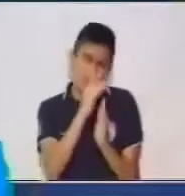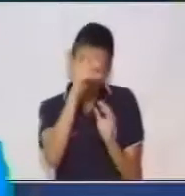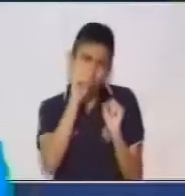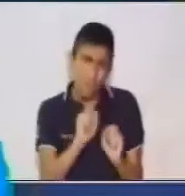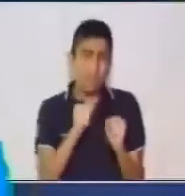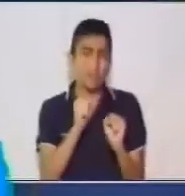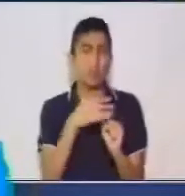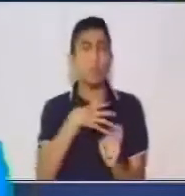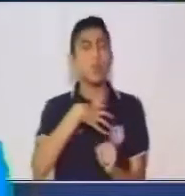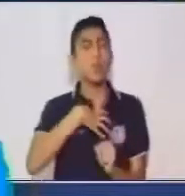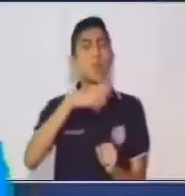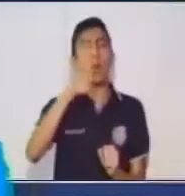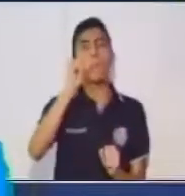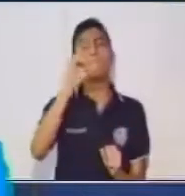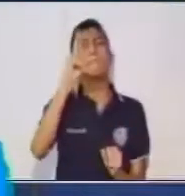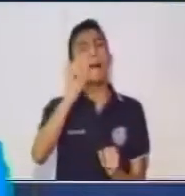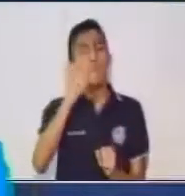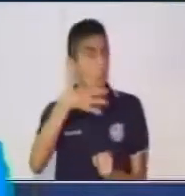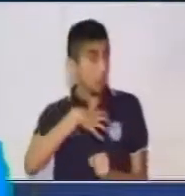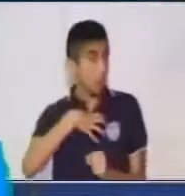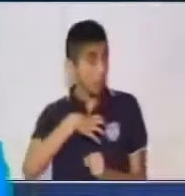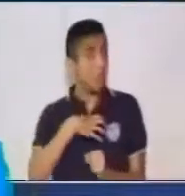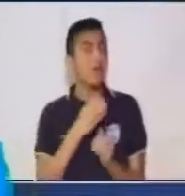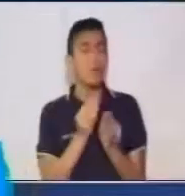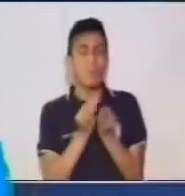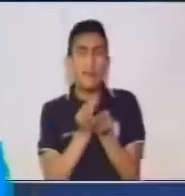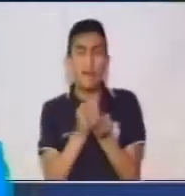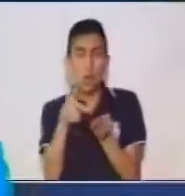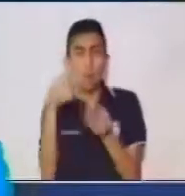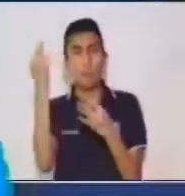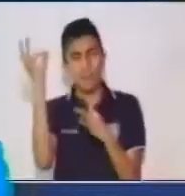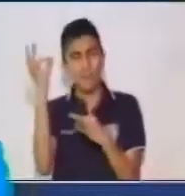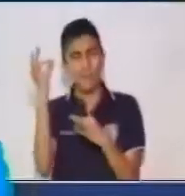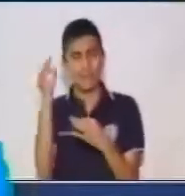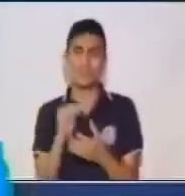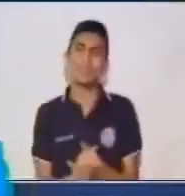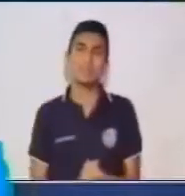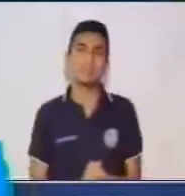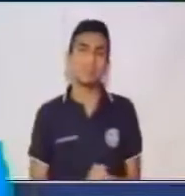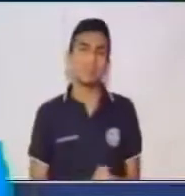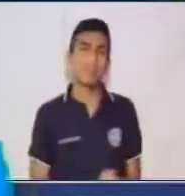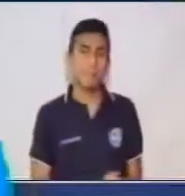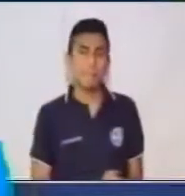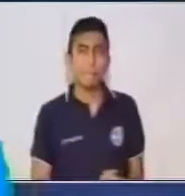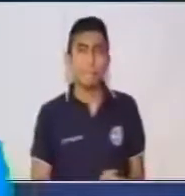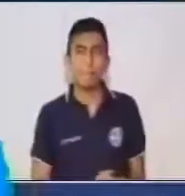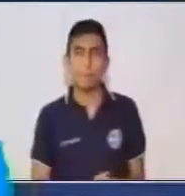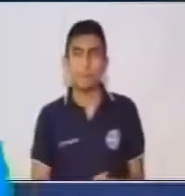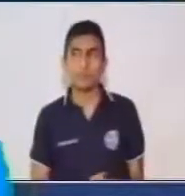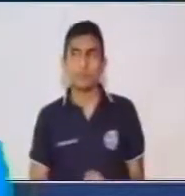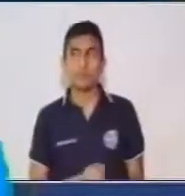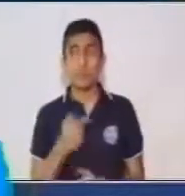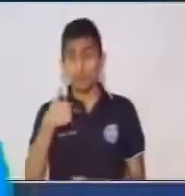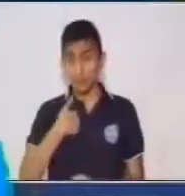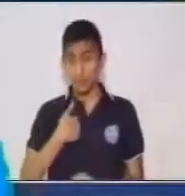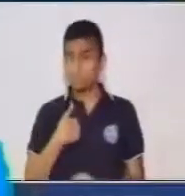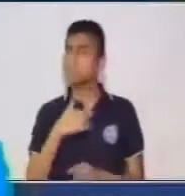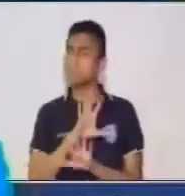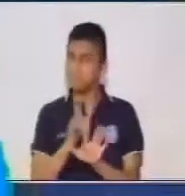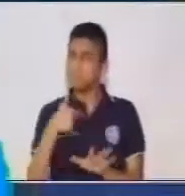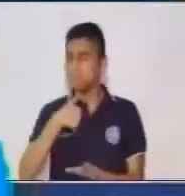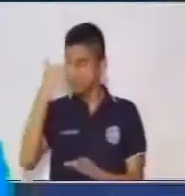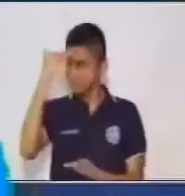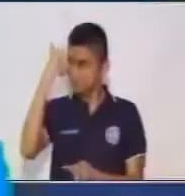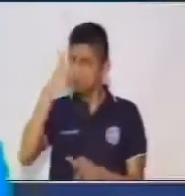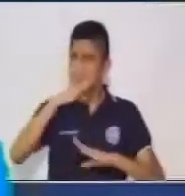y a tu maestra cuando regreses a la escuela. Muy bien, chicos. Estoy segura que se divirtieron